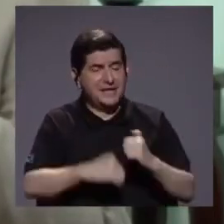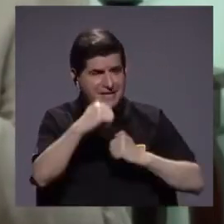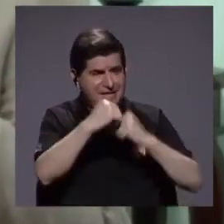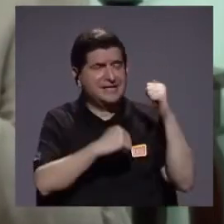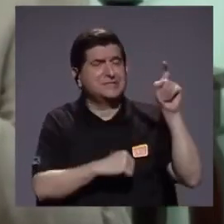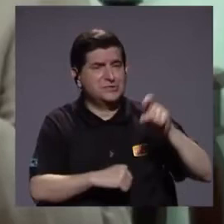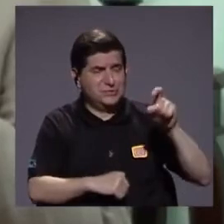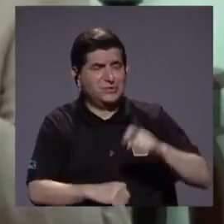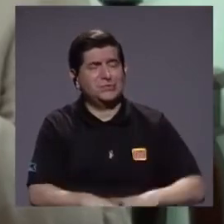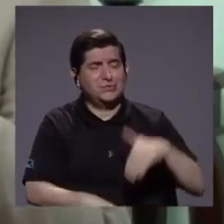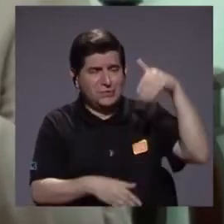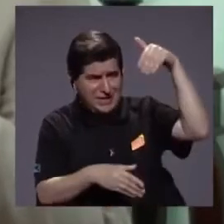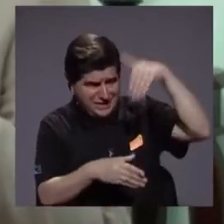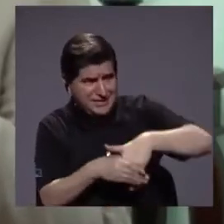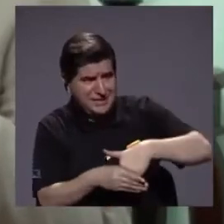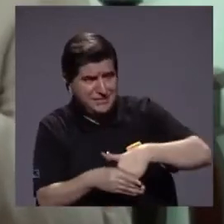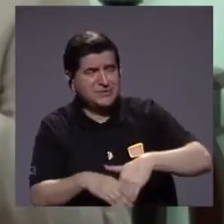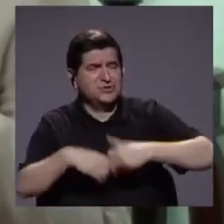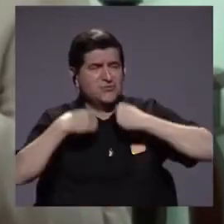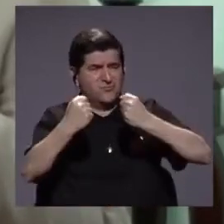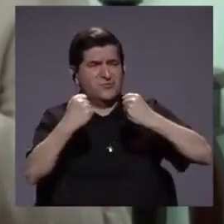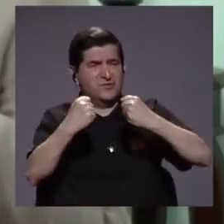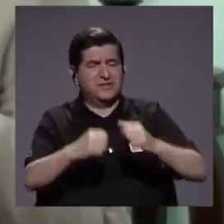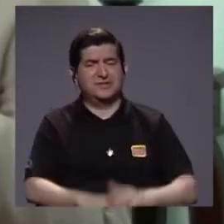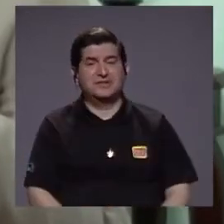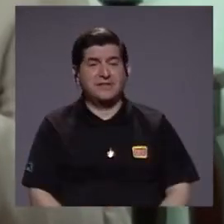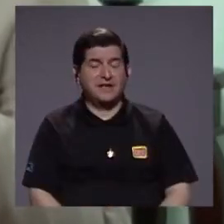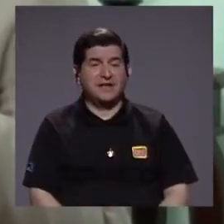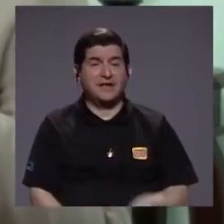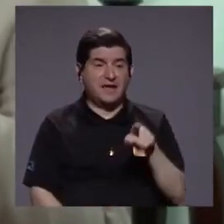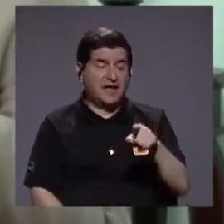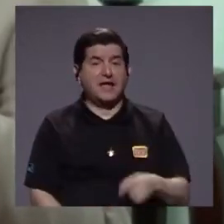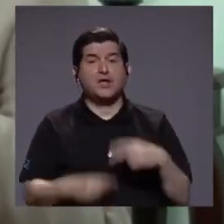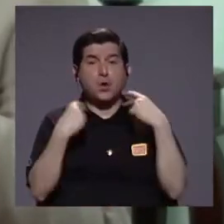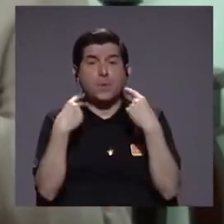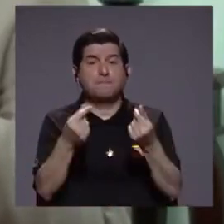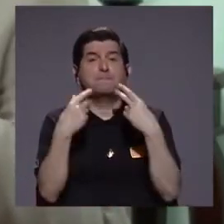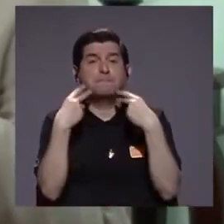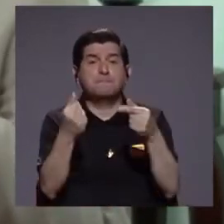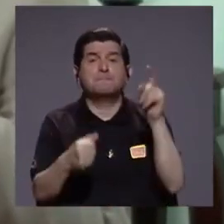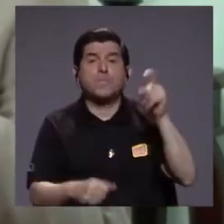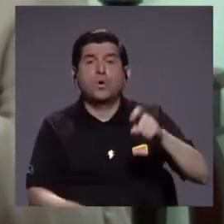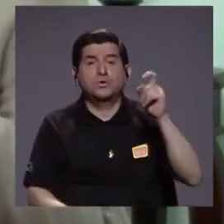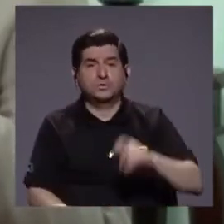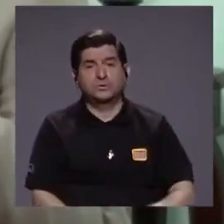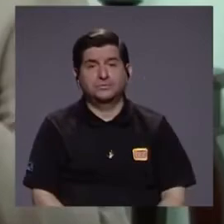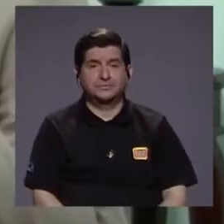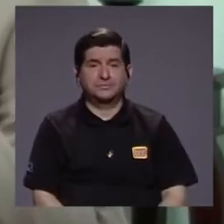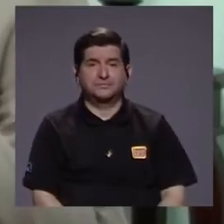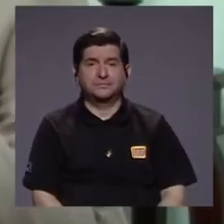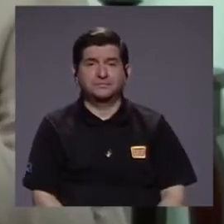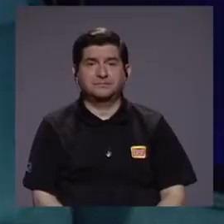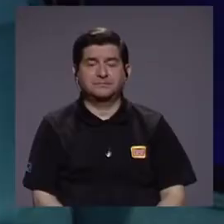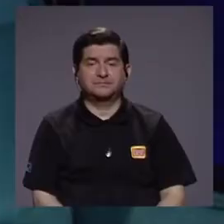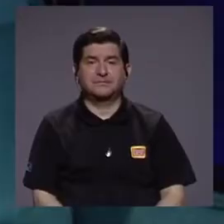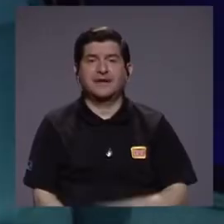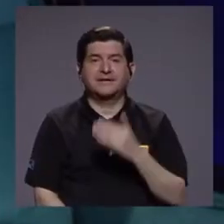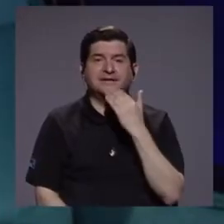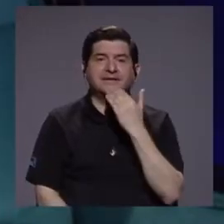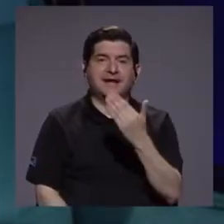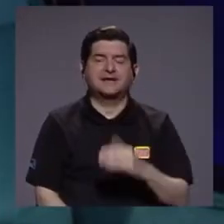reestructurado y debe intervenirse fuertemente, ¿verdad? Y eso se debe hacer aceleradamente. Gracias. Muchas